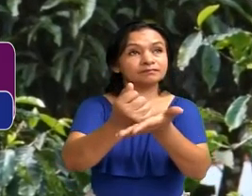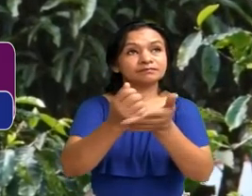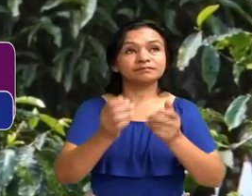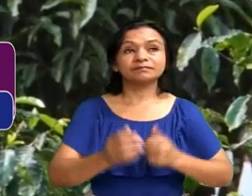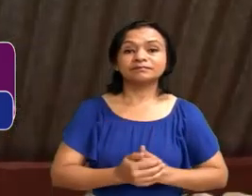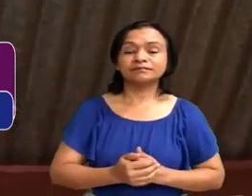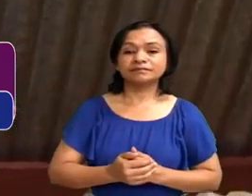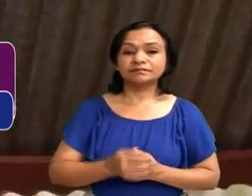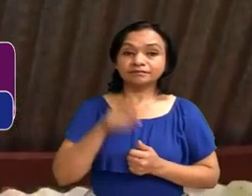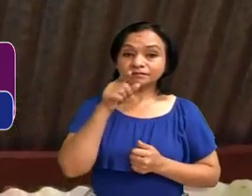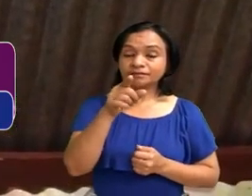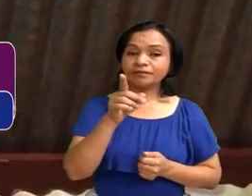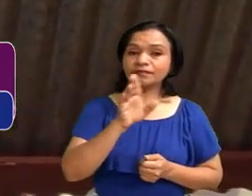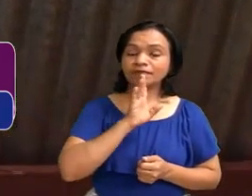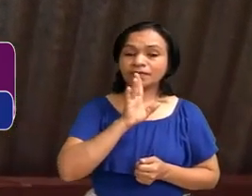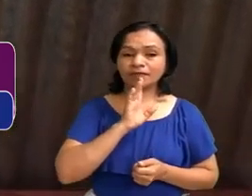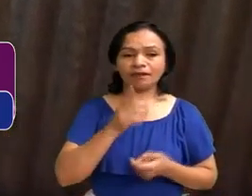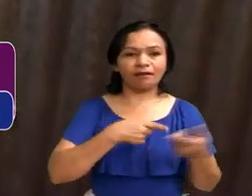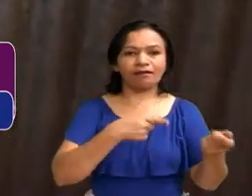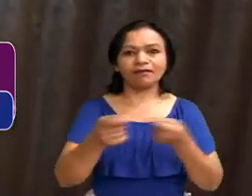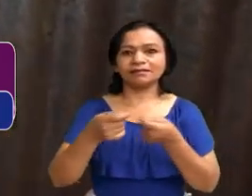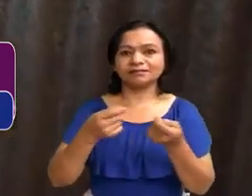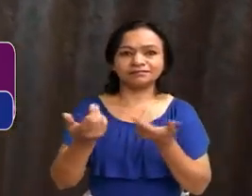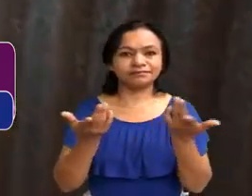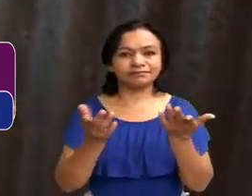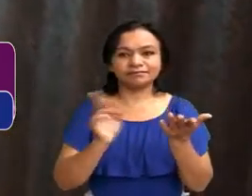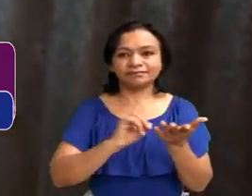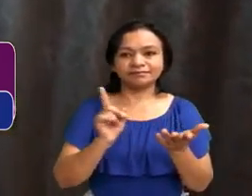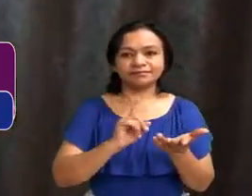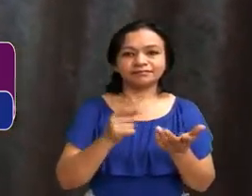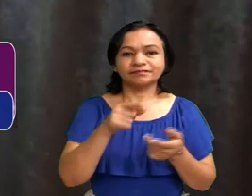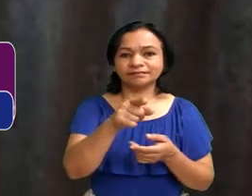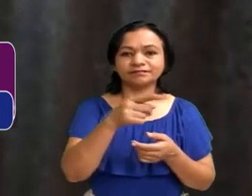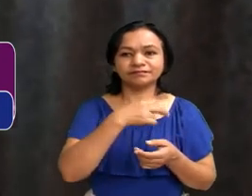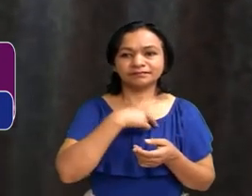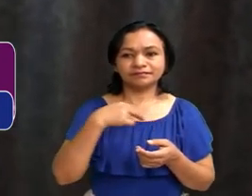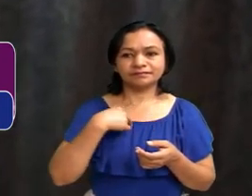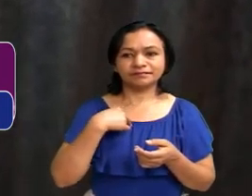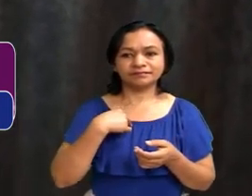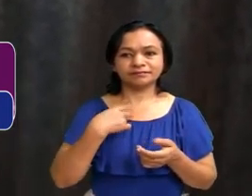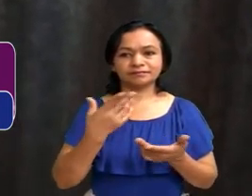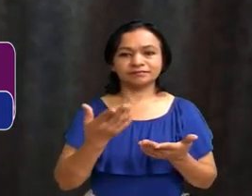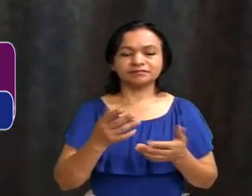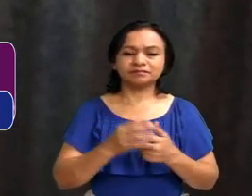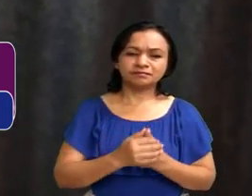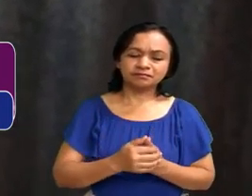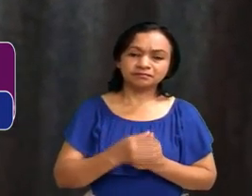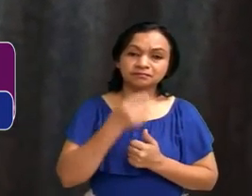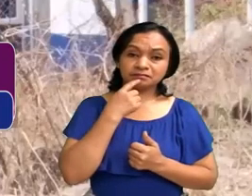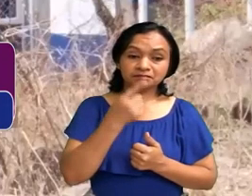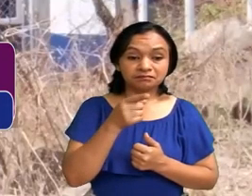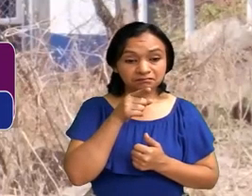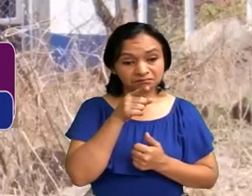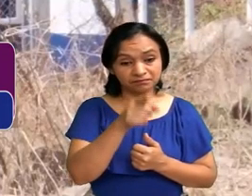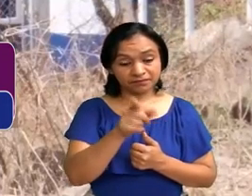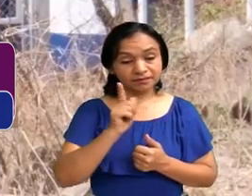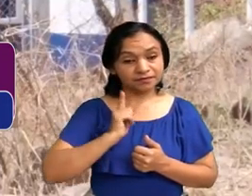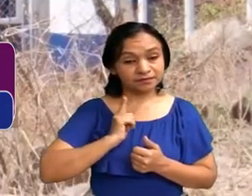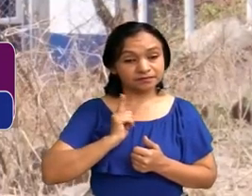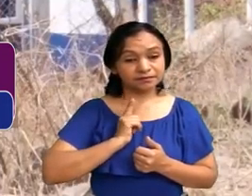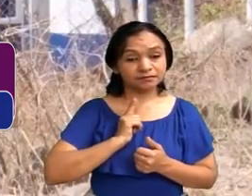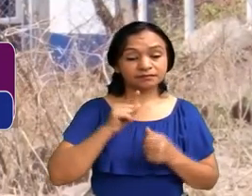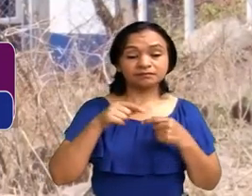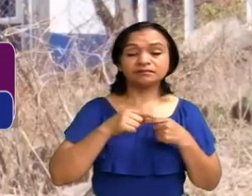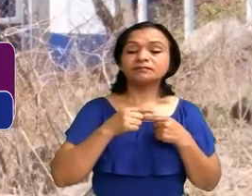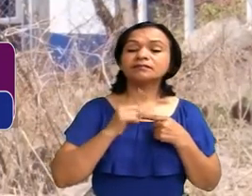venís y lo haces como un negocio, okay, ¿verdad? Como cuando vos ibas a solicitar un servicio, te decían, si usted está, ¿a cuánto está de la